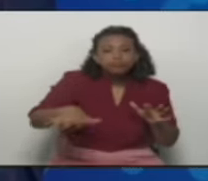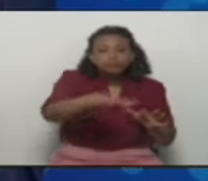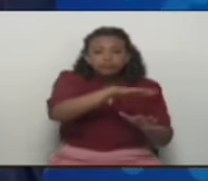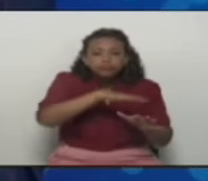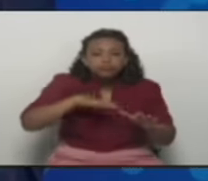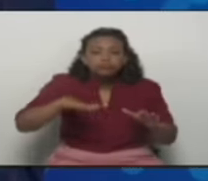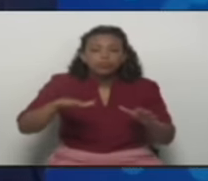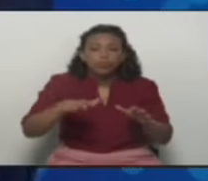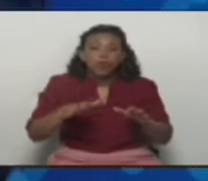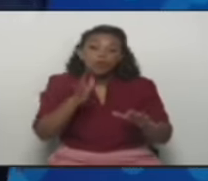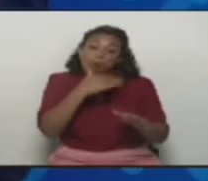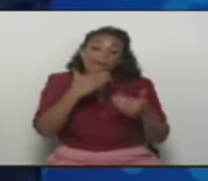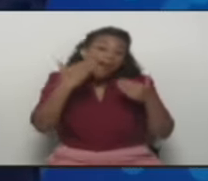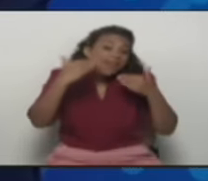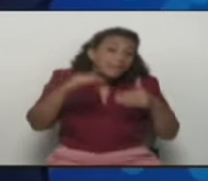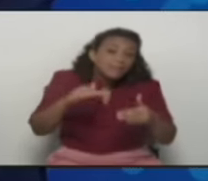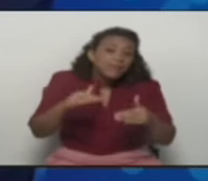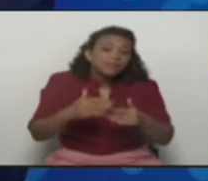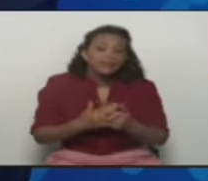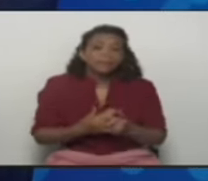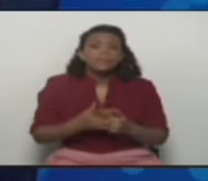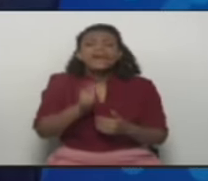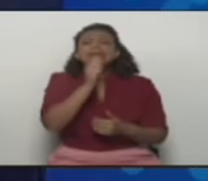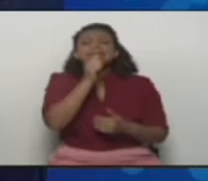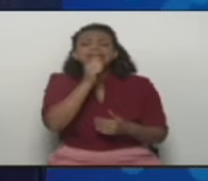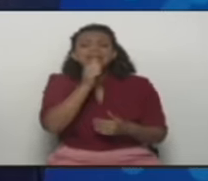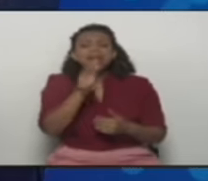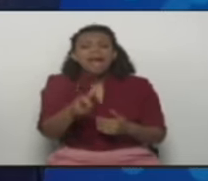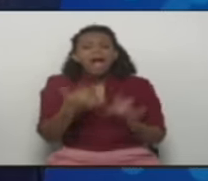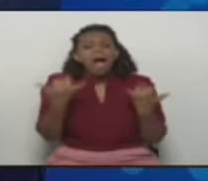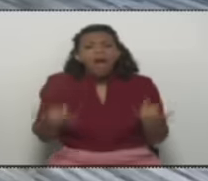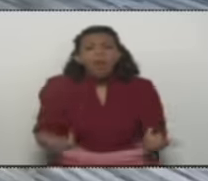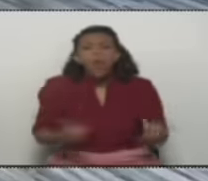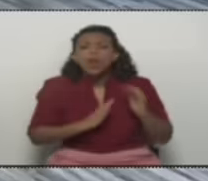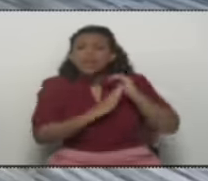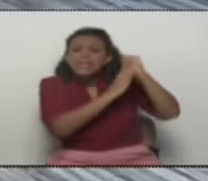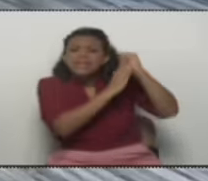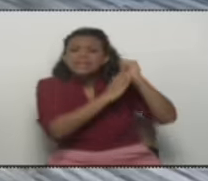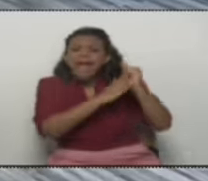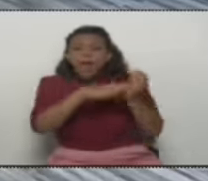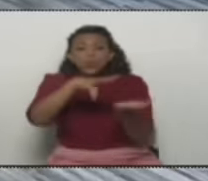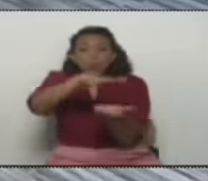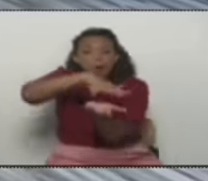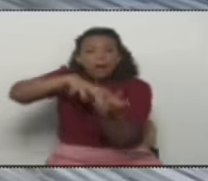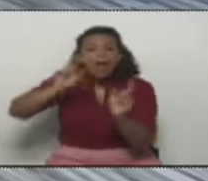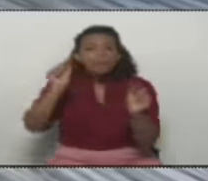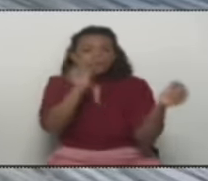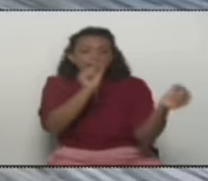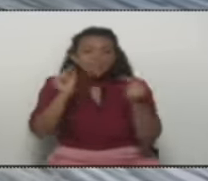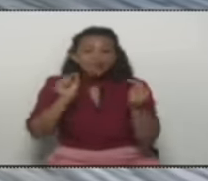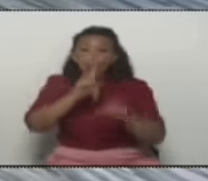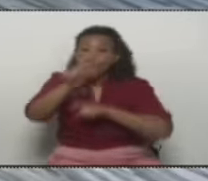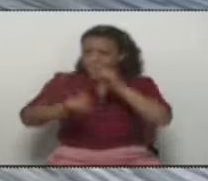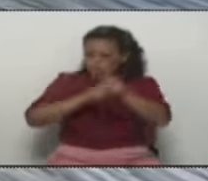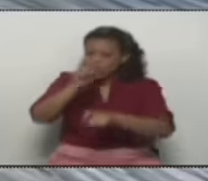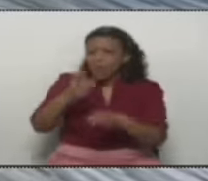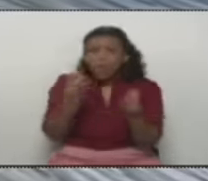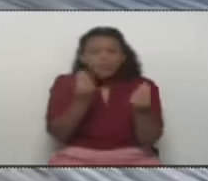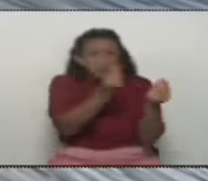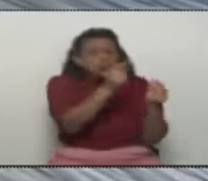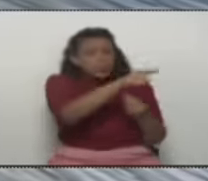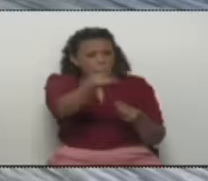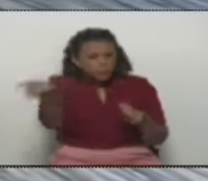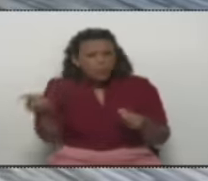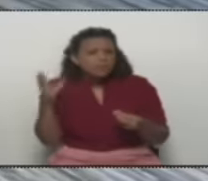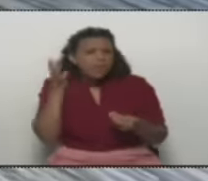ciberespacial, cibernético. ¿Y quiénes dominan? Y eso se ha puesto en el centro del debate. Yo le he preguntado muchas veces a ustedes,